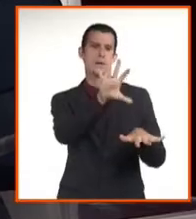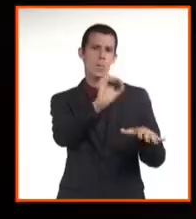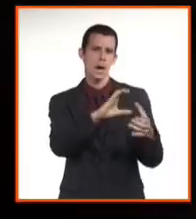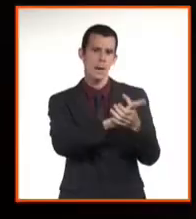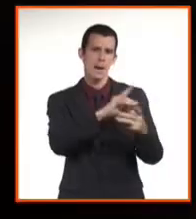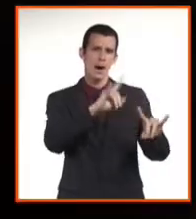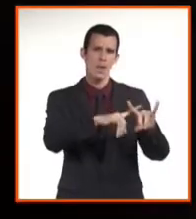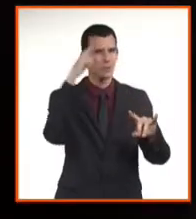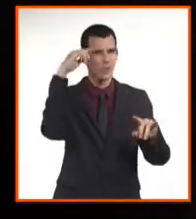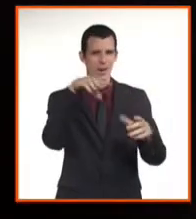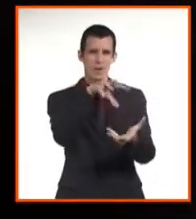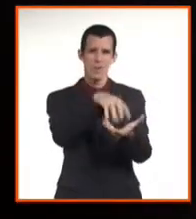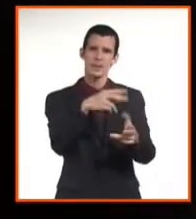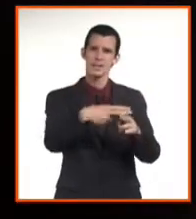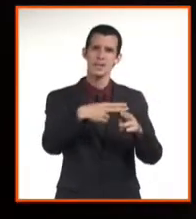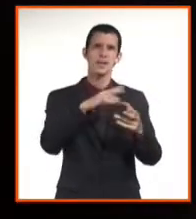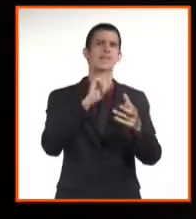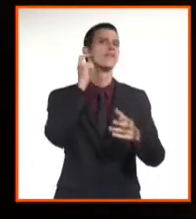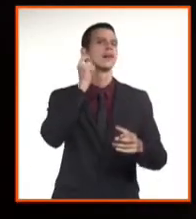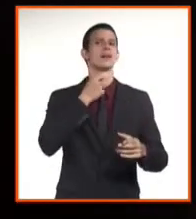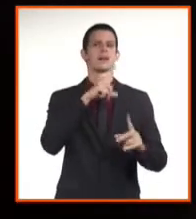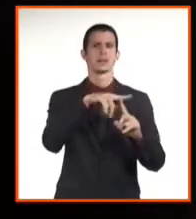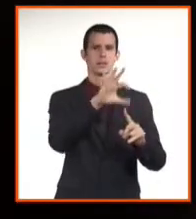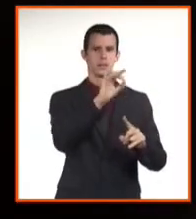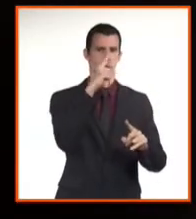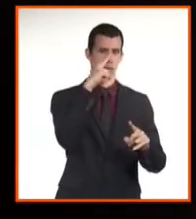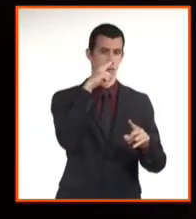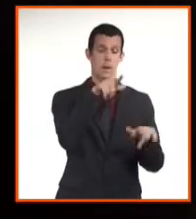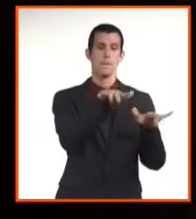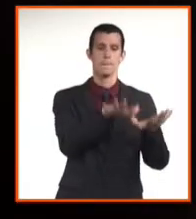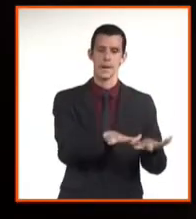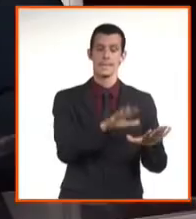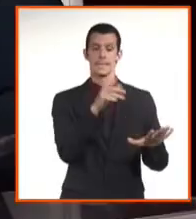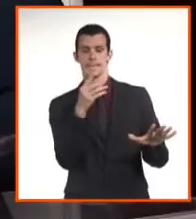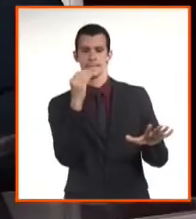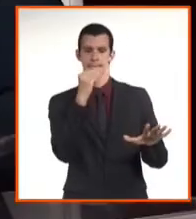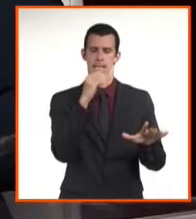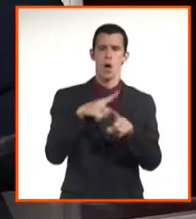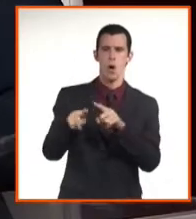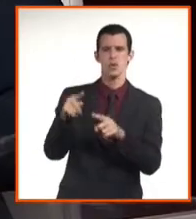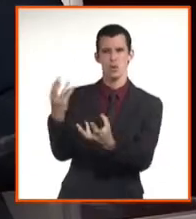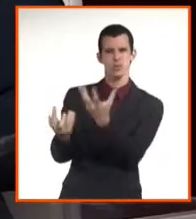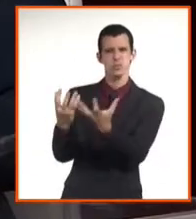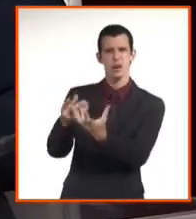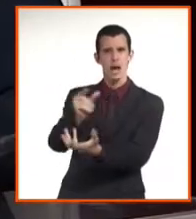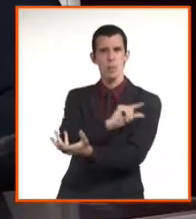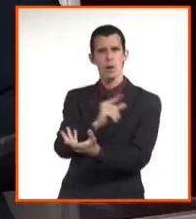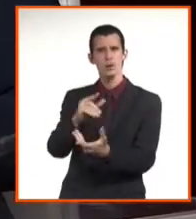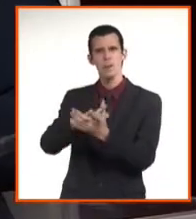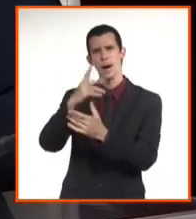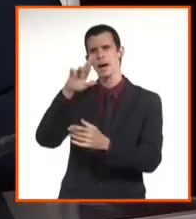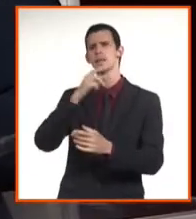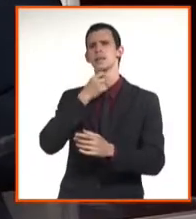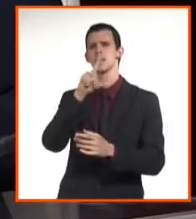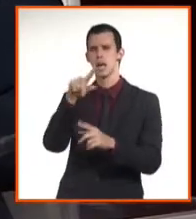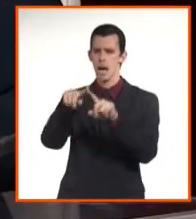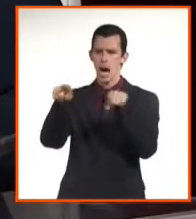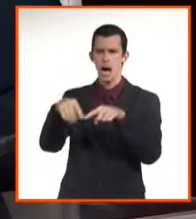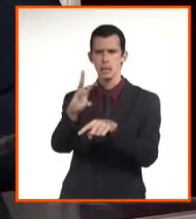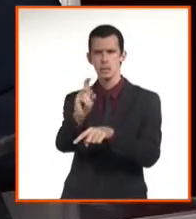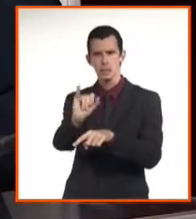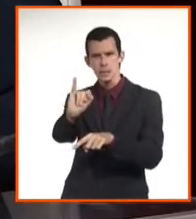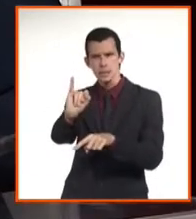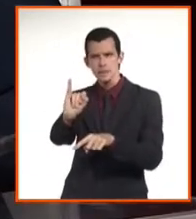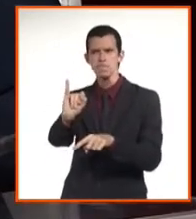los de Mariel. Los de Mariel 6. La Mariel 6, con el incendio que ocurrió en Mariel 6. Pero realmente hay que seguir trabajando, hay que